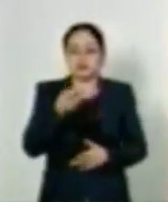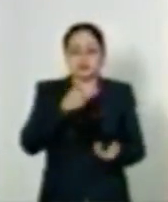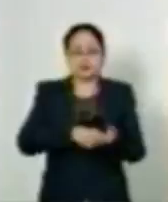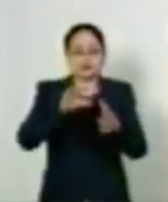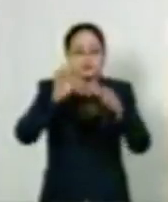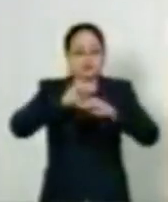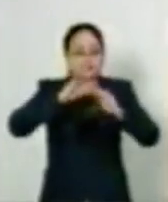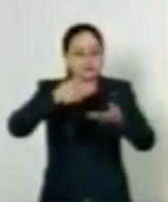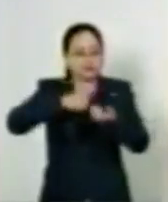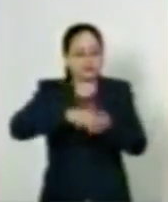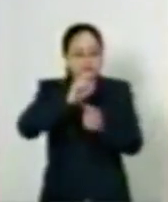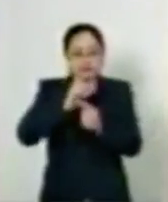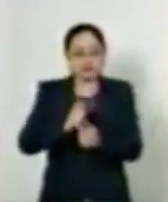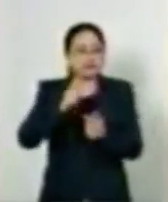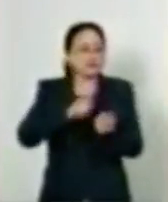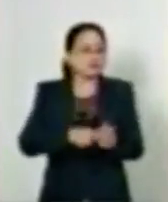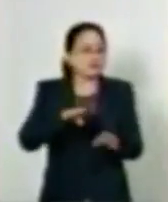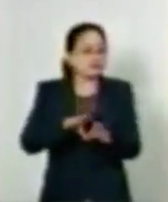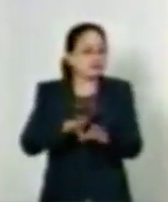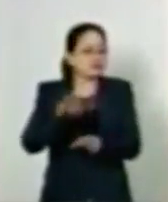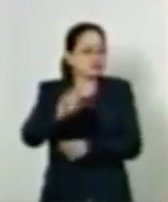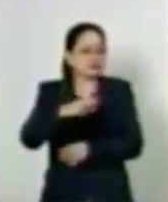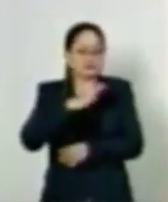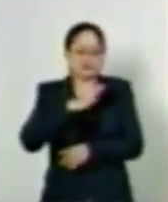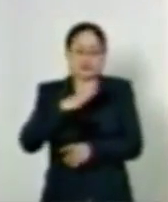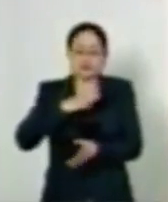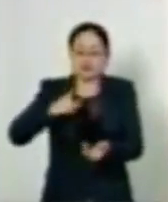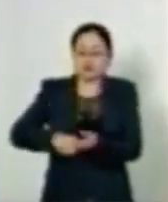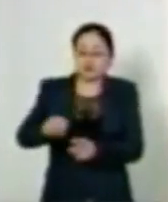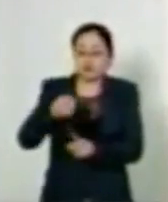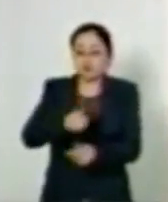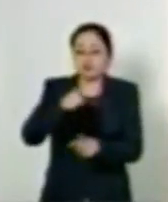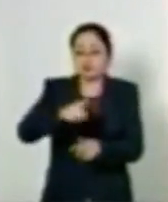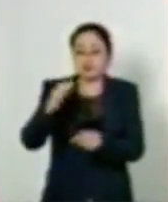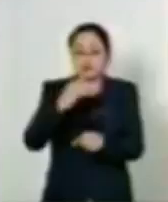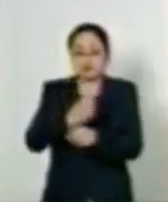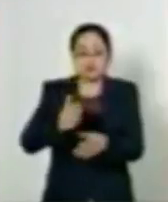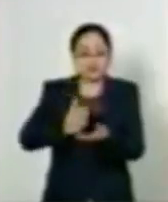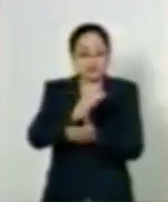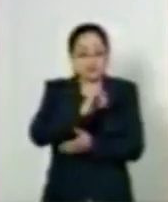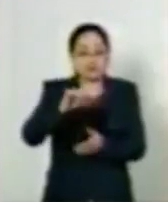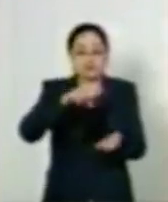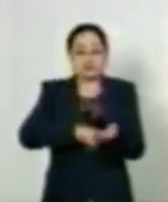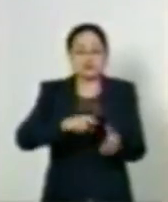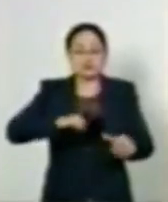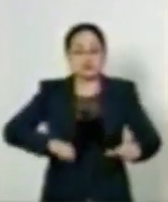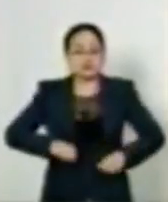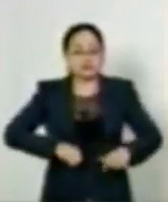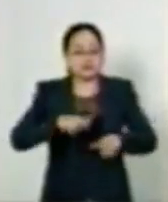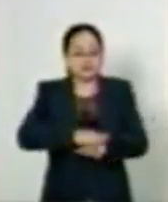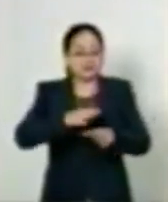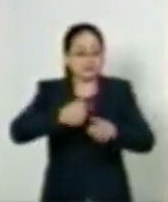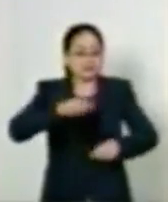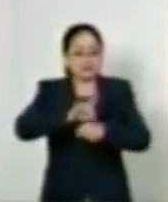aclarar en la definición que el mandato que habilita la intervención de la Federación para realizar acciones de seguridad